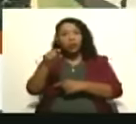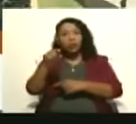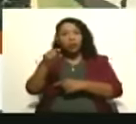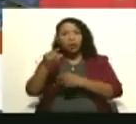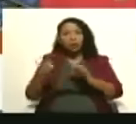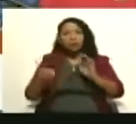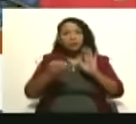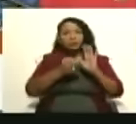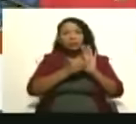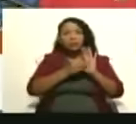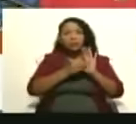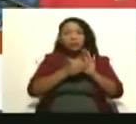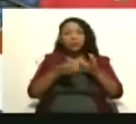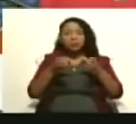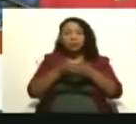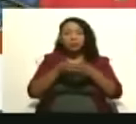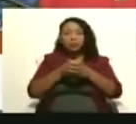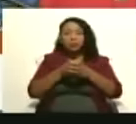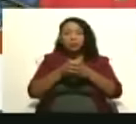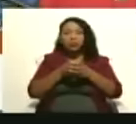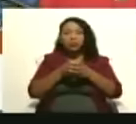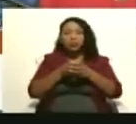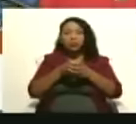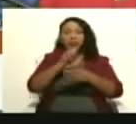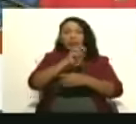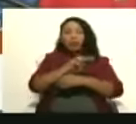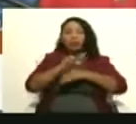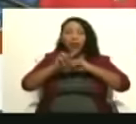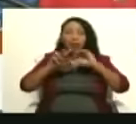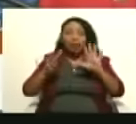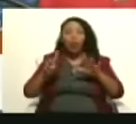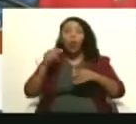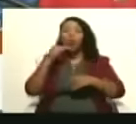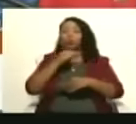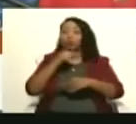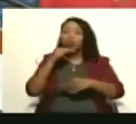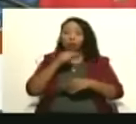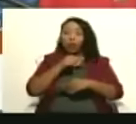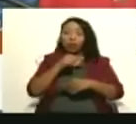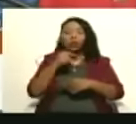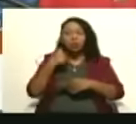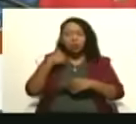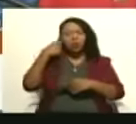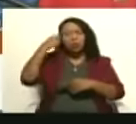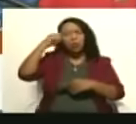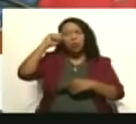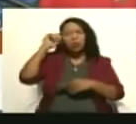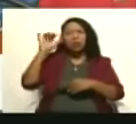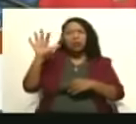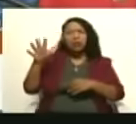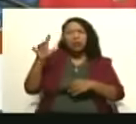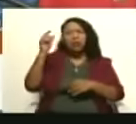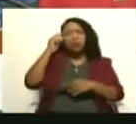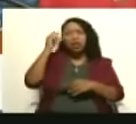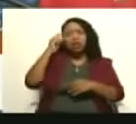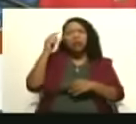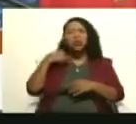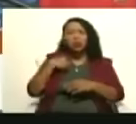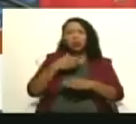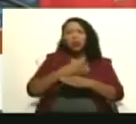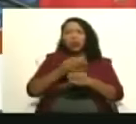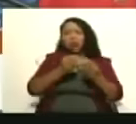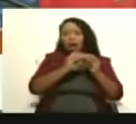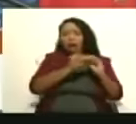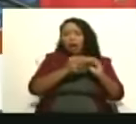instaló el comité logístico, 27 de octubre, si mal no recuerdo, 27 de octubre estuvimos